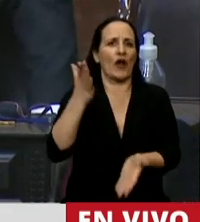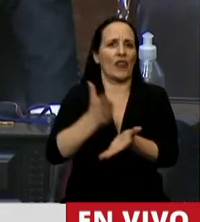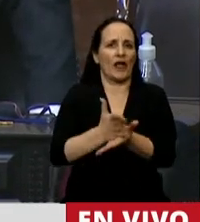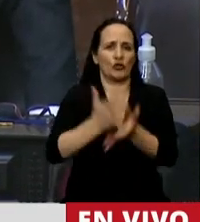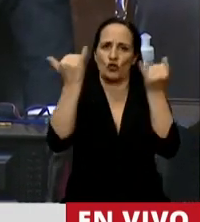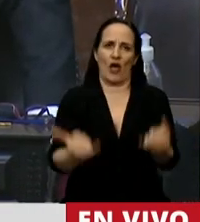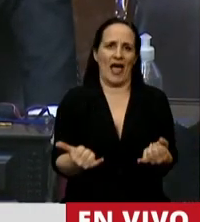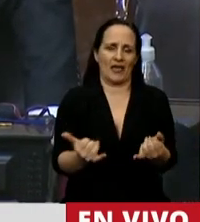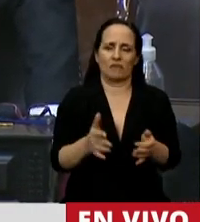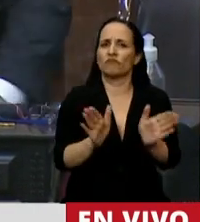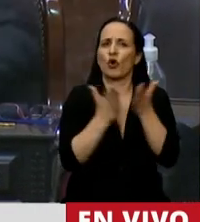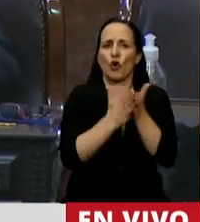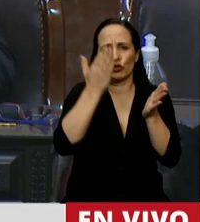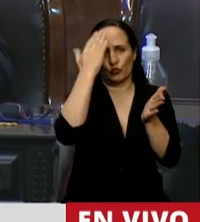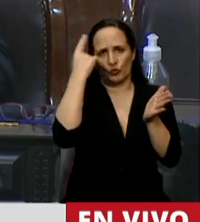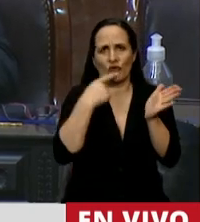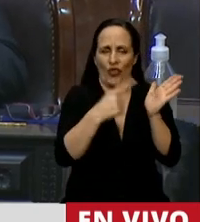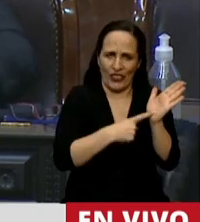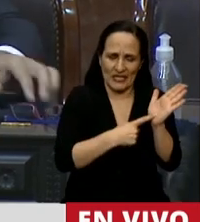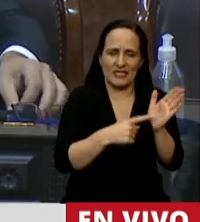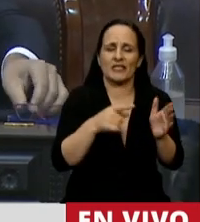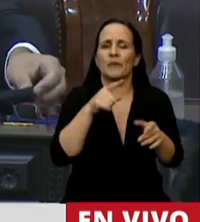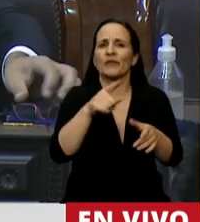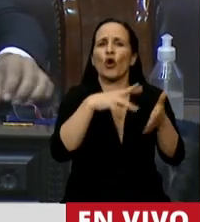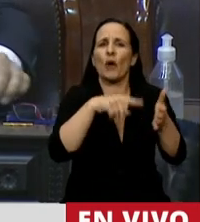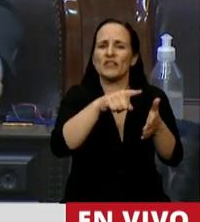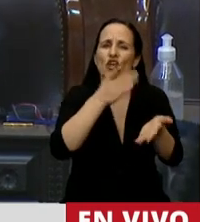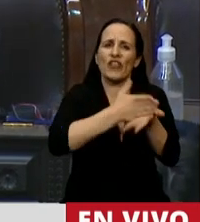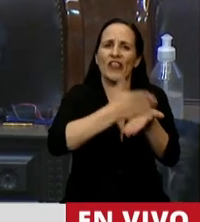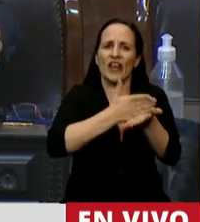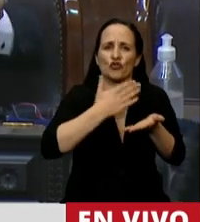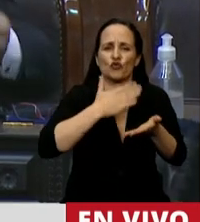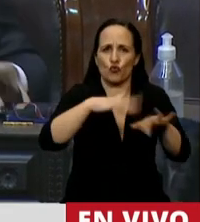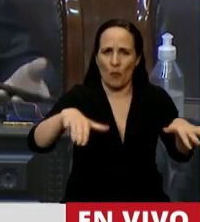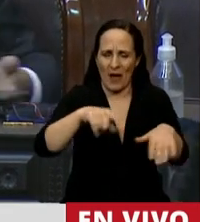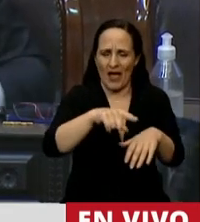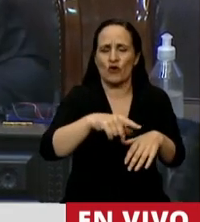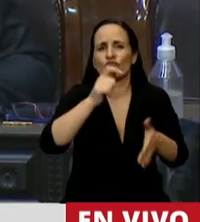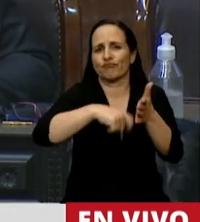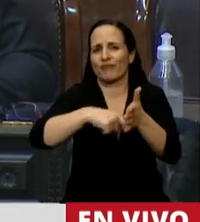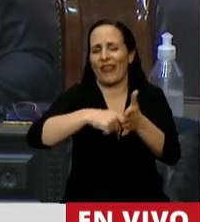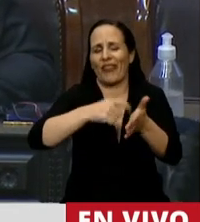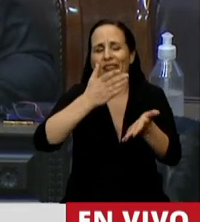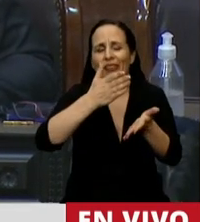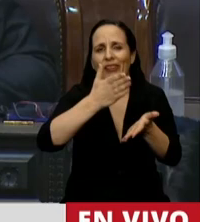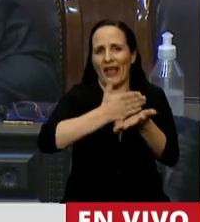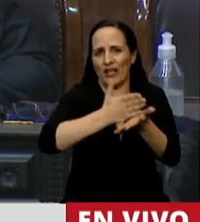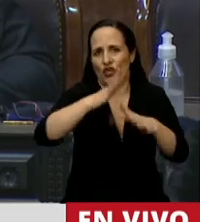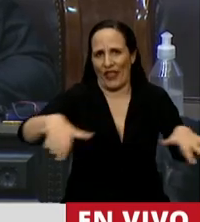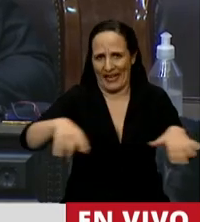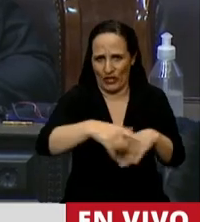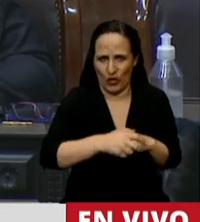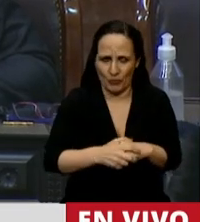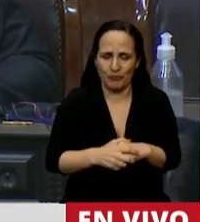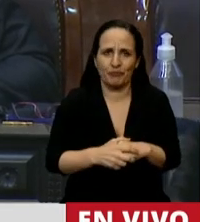derechos. Lo dice la Constitución Nacional, la Convención Americana de los Derechos Humanos, la Convención de los Derechos del Niño. Y